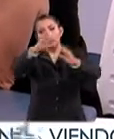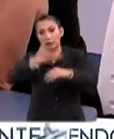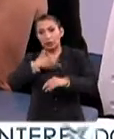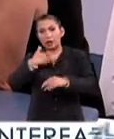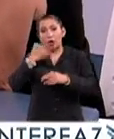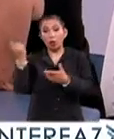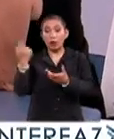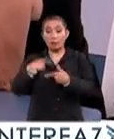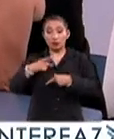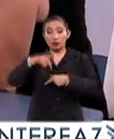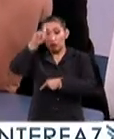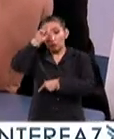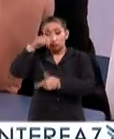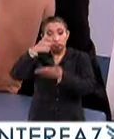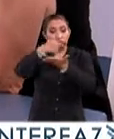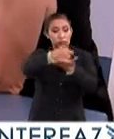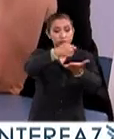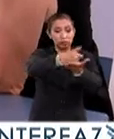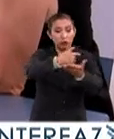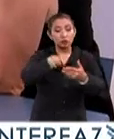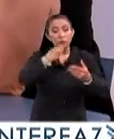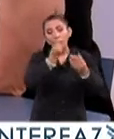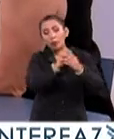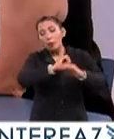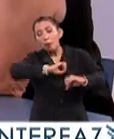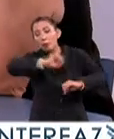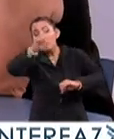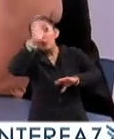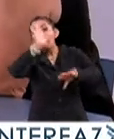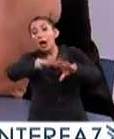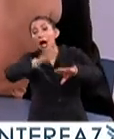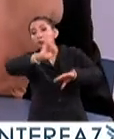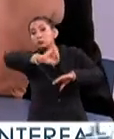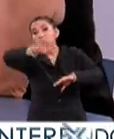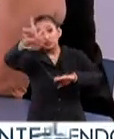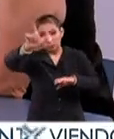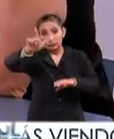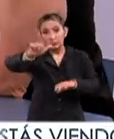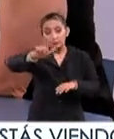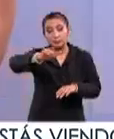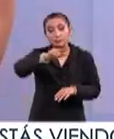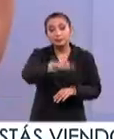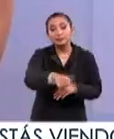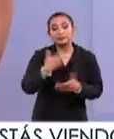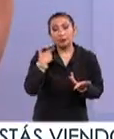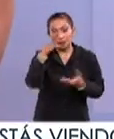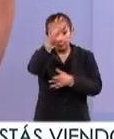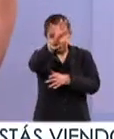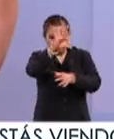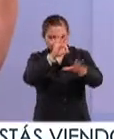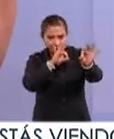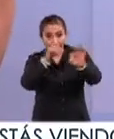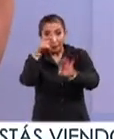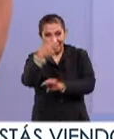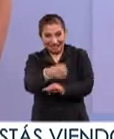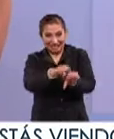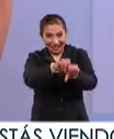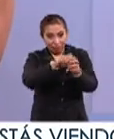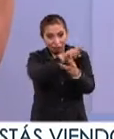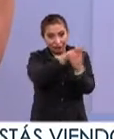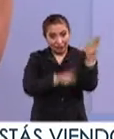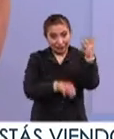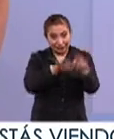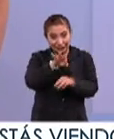un mentor que los ayuda a profesionalizarse. Entonces, quienes sean seleccionados para este equipo